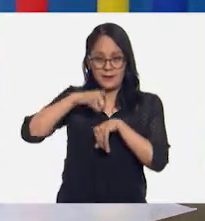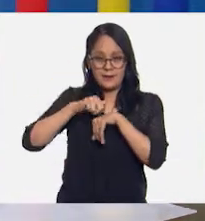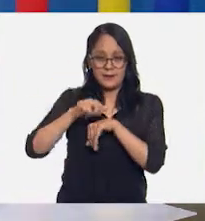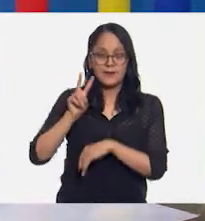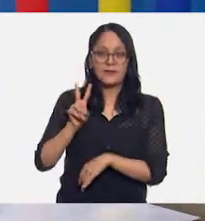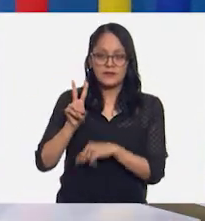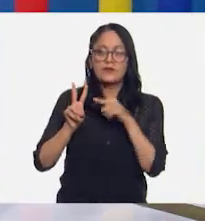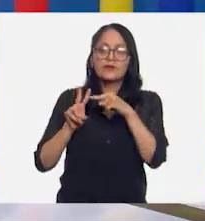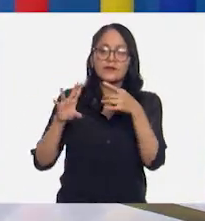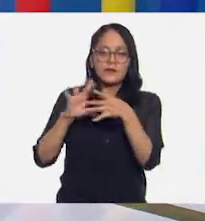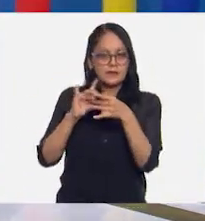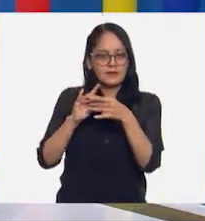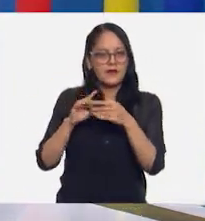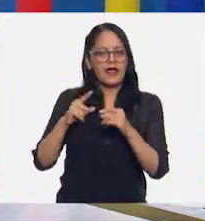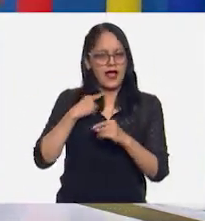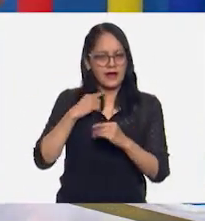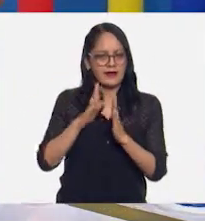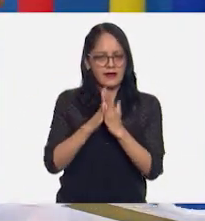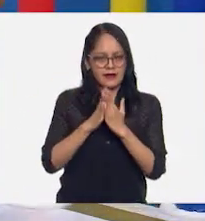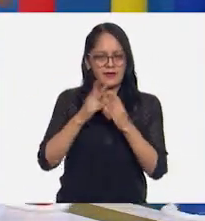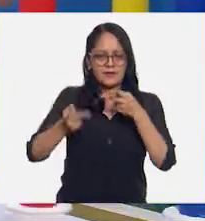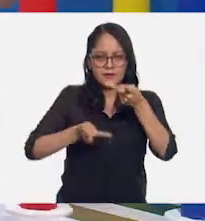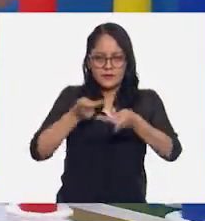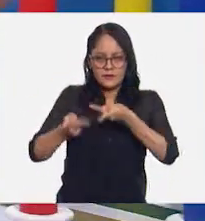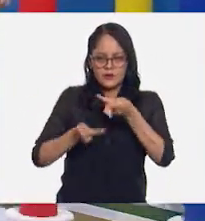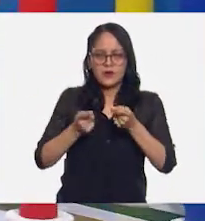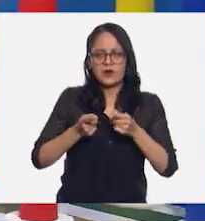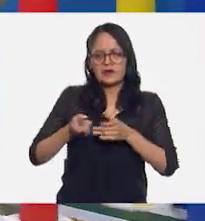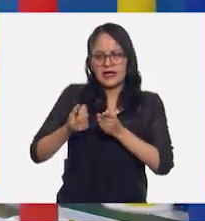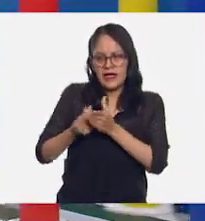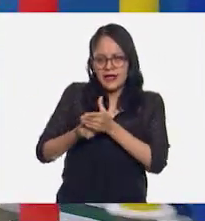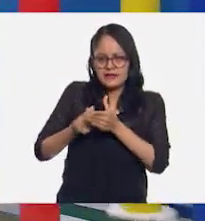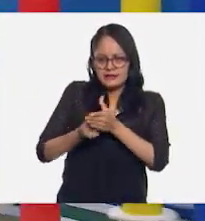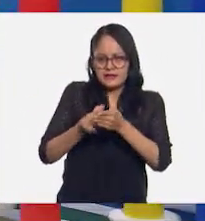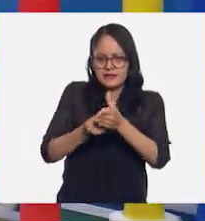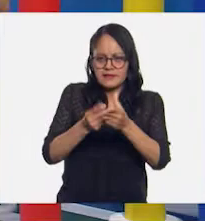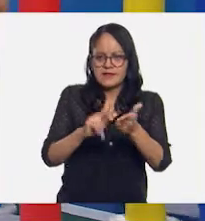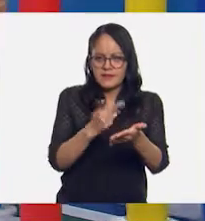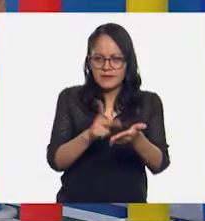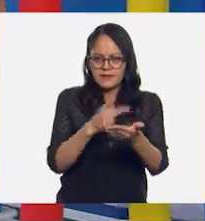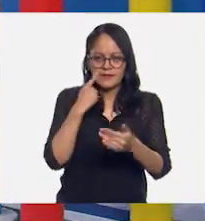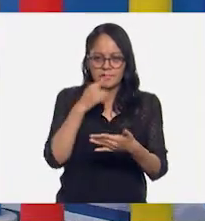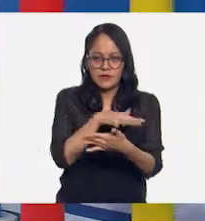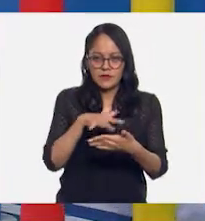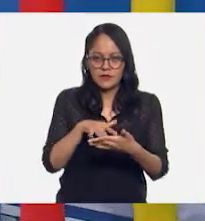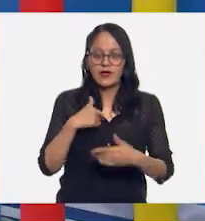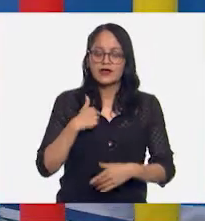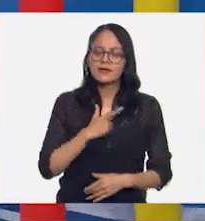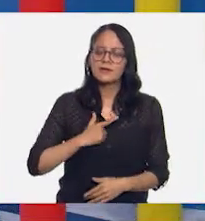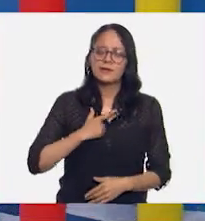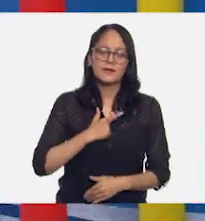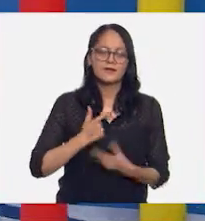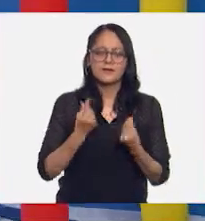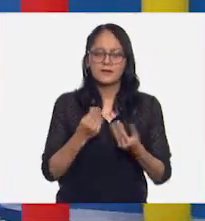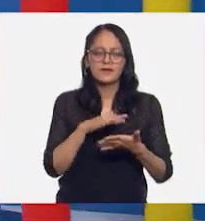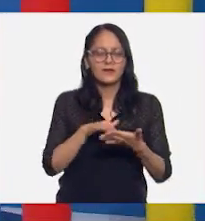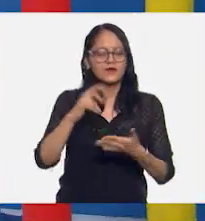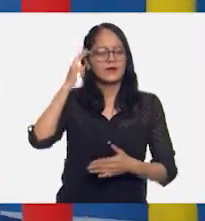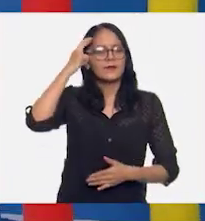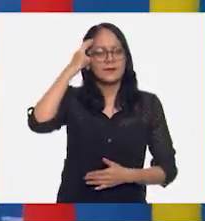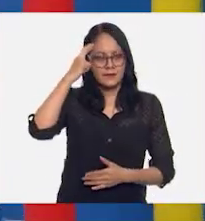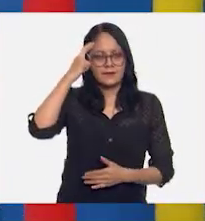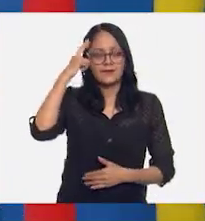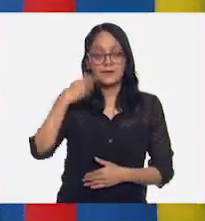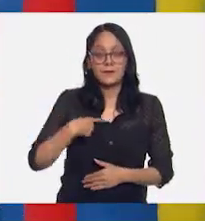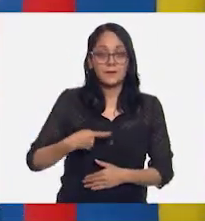leímos el libro de las preguntas en varias sesiones, así completito. Y recordé lo mucho que disfruté esa lectura. Esa fue mi